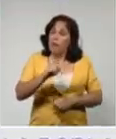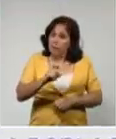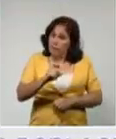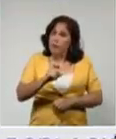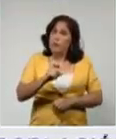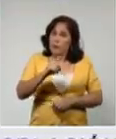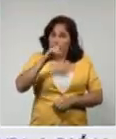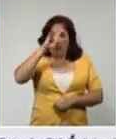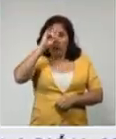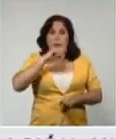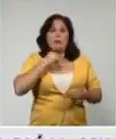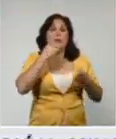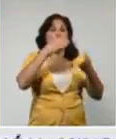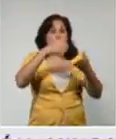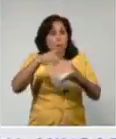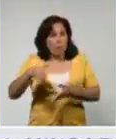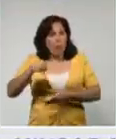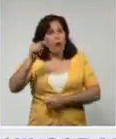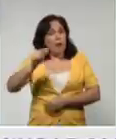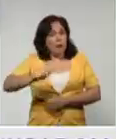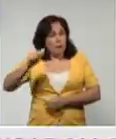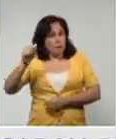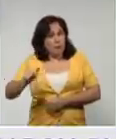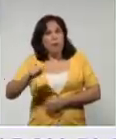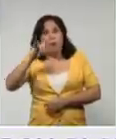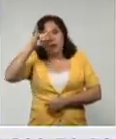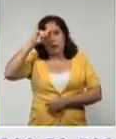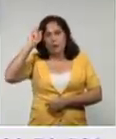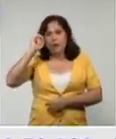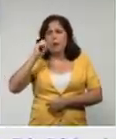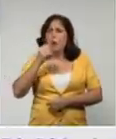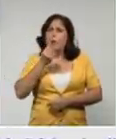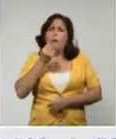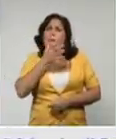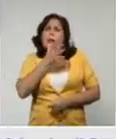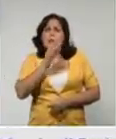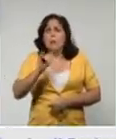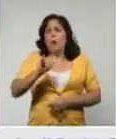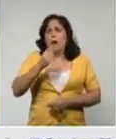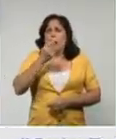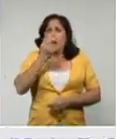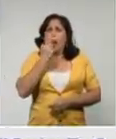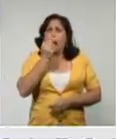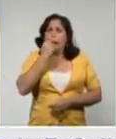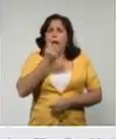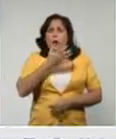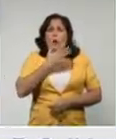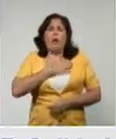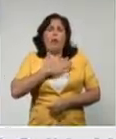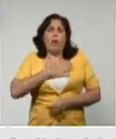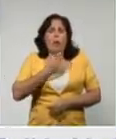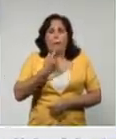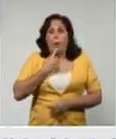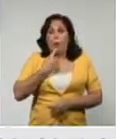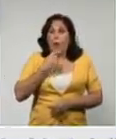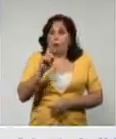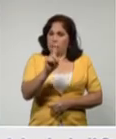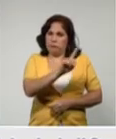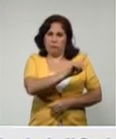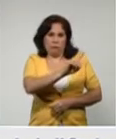esta es una enfermedad que es un simple catarro. No es un simple catarro y